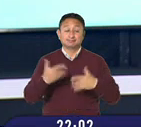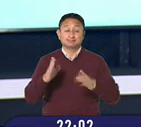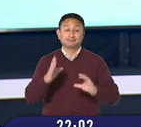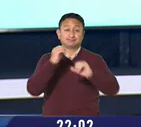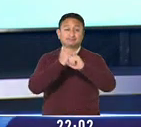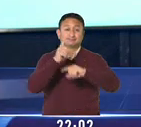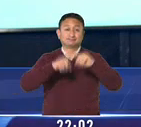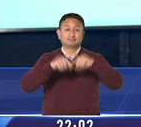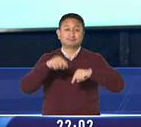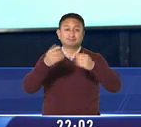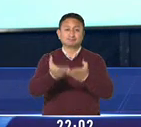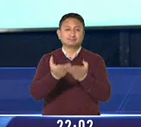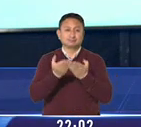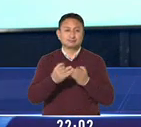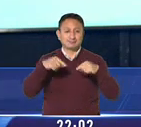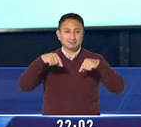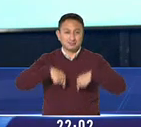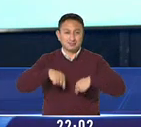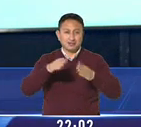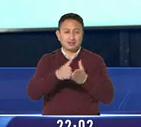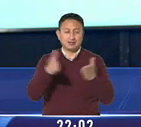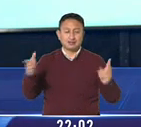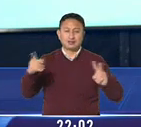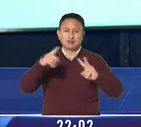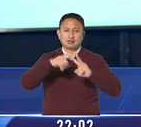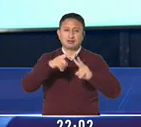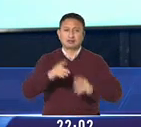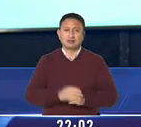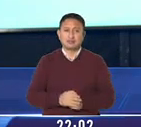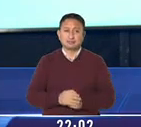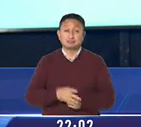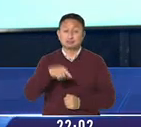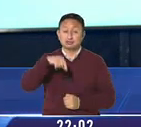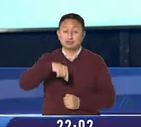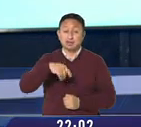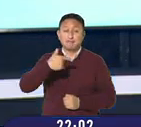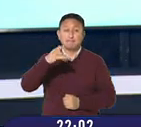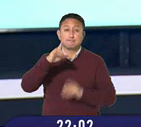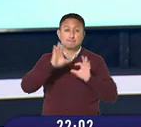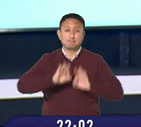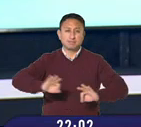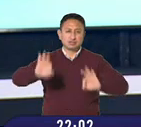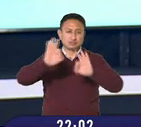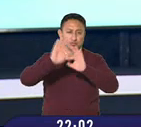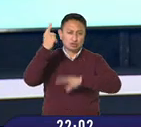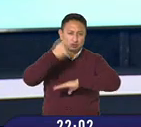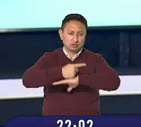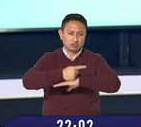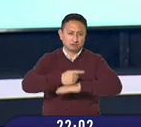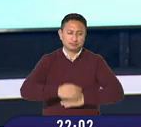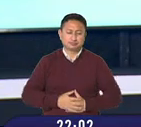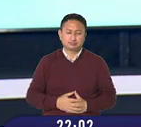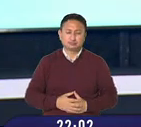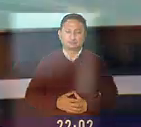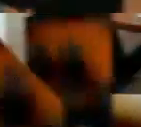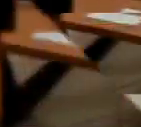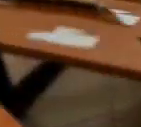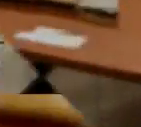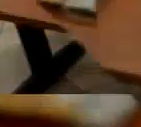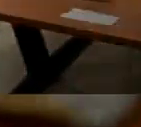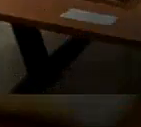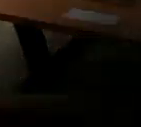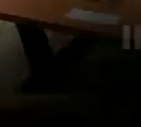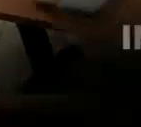Muy buenas noches, amigos. Bienvenidos a la emisión estelar del Comercio TV. Aquí, lo más destacado del día.